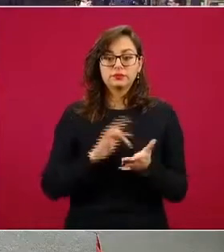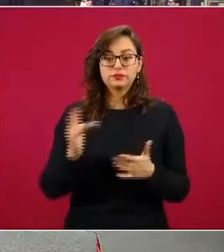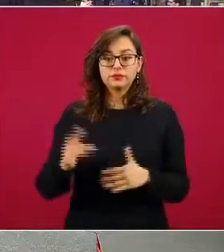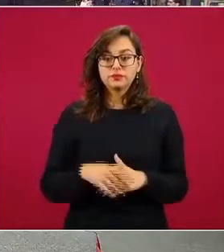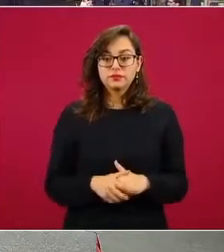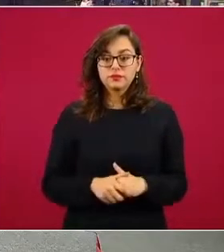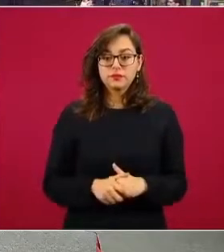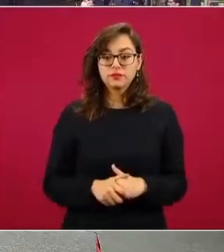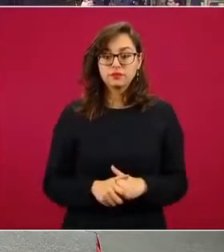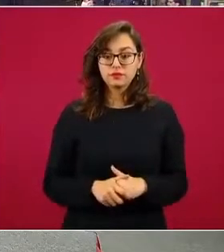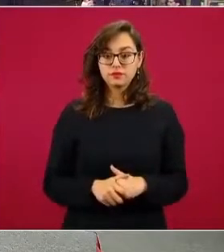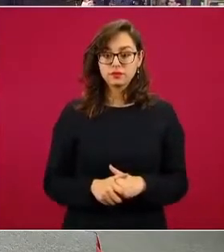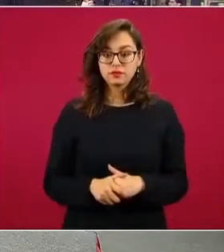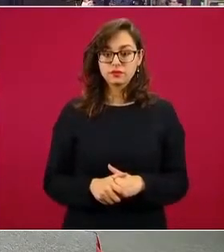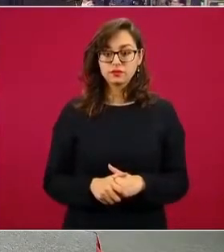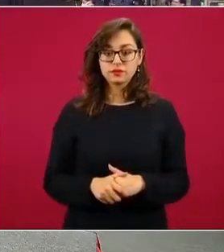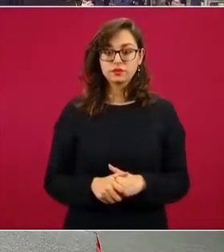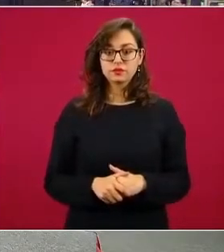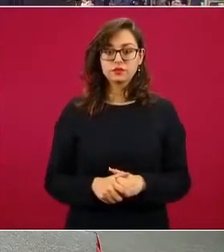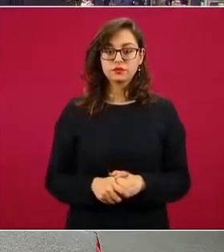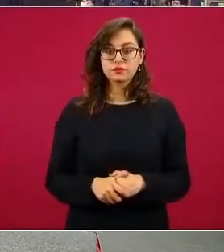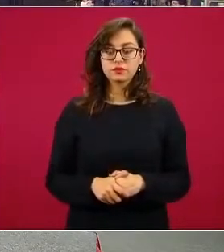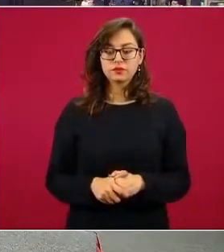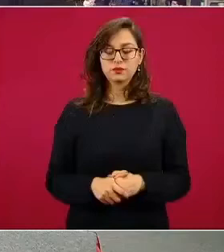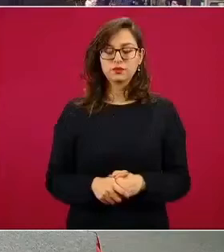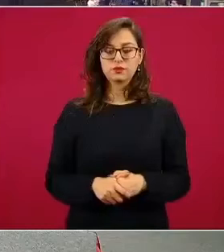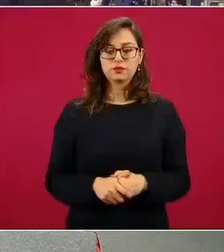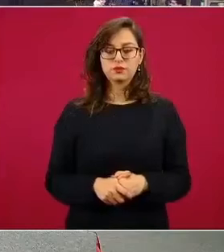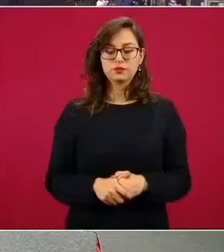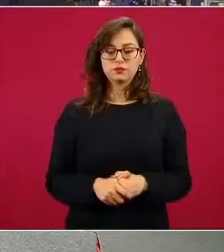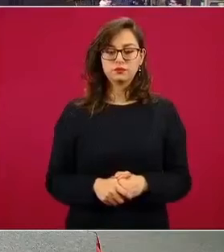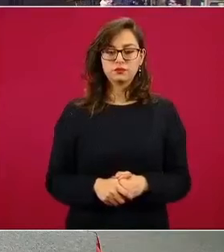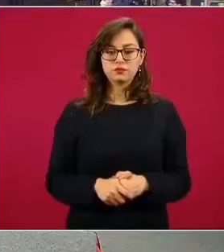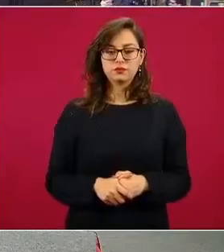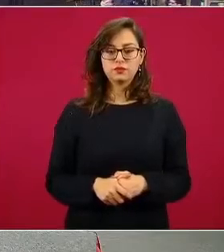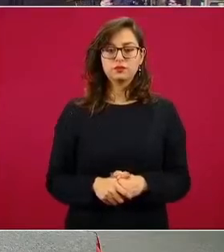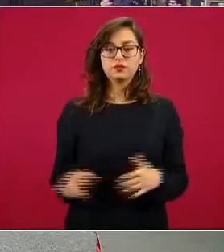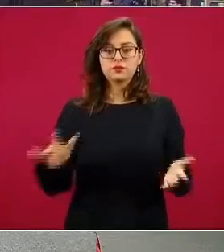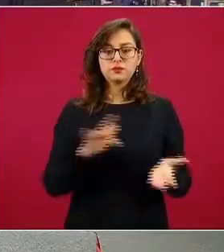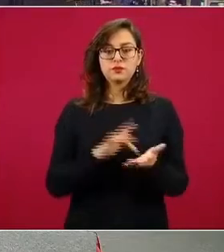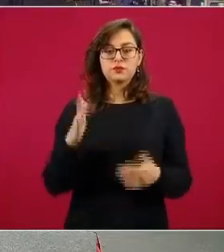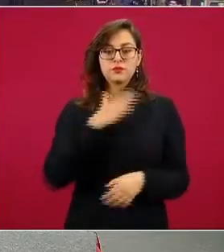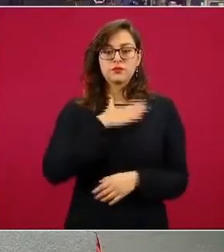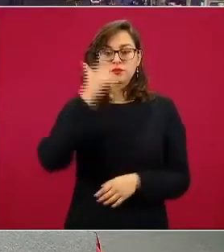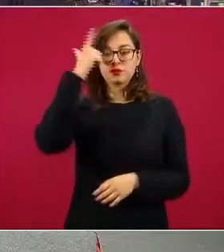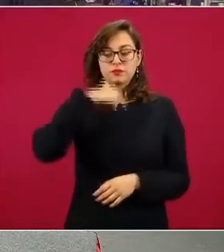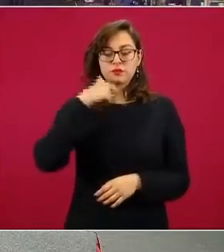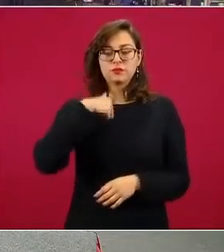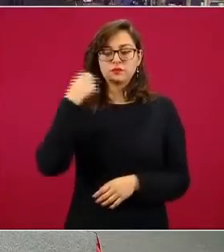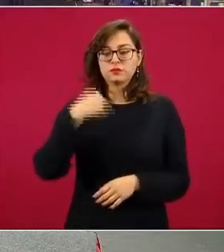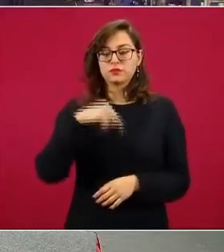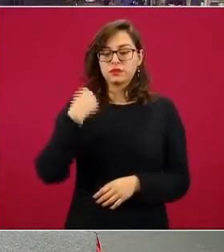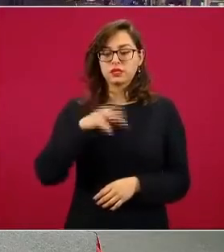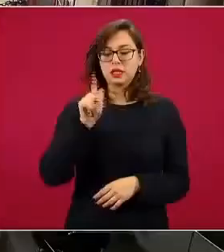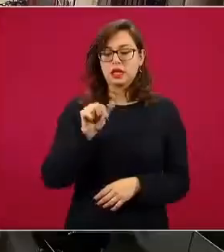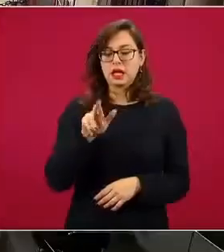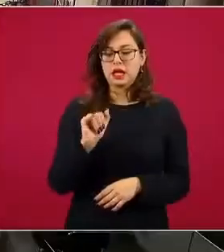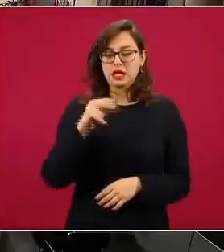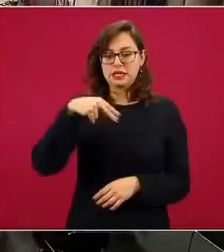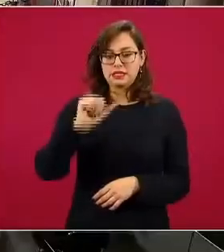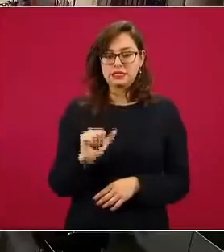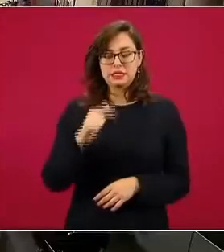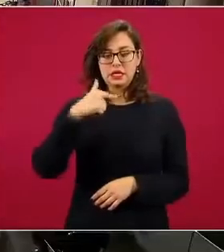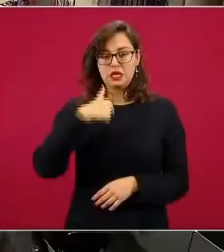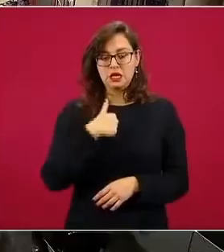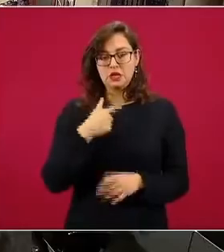favor, nos quedan unos pocos minutos, 19:54. Gracias, buenas noches, doctor. Karina Aguilar, del diario 24 Horas. Preguntarle